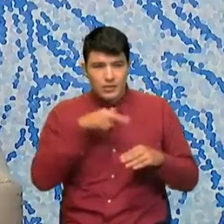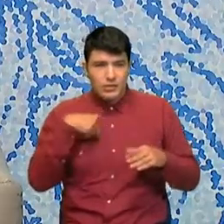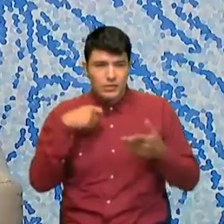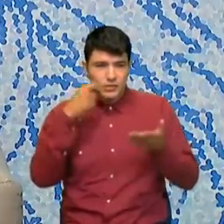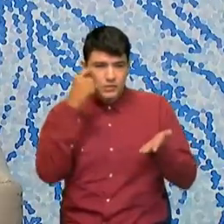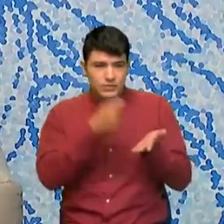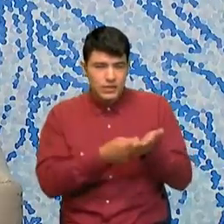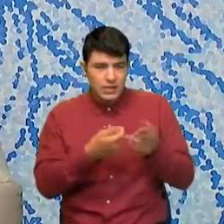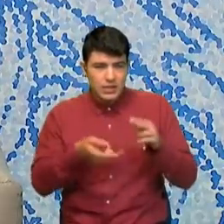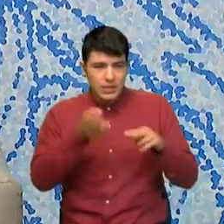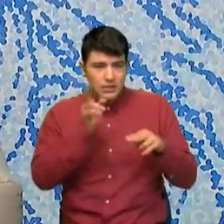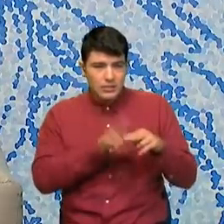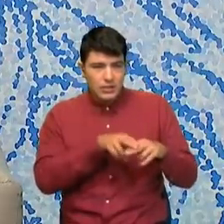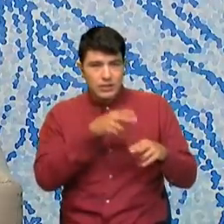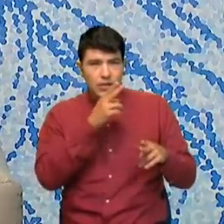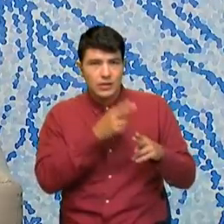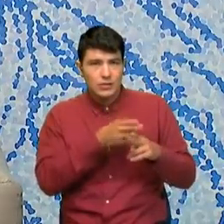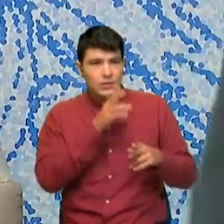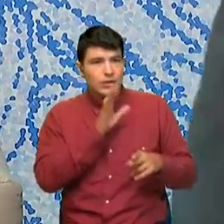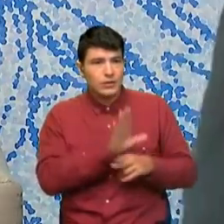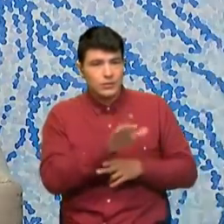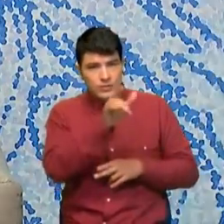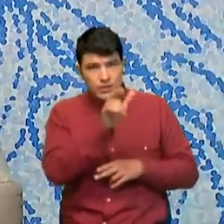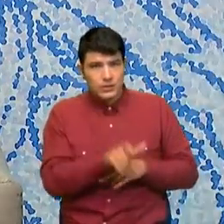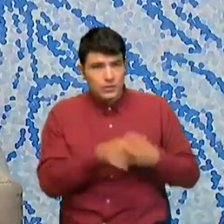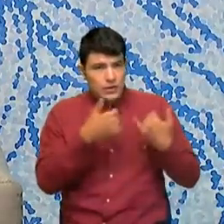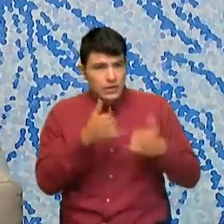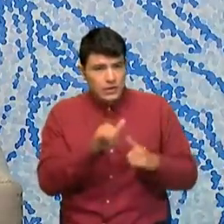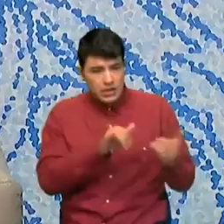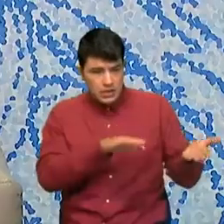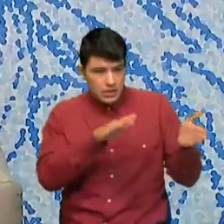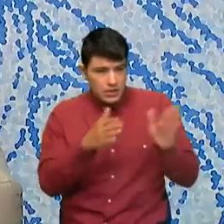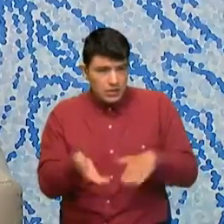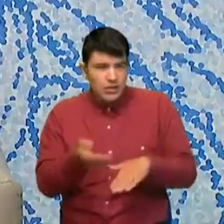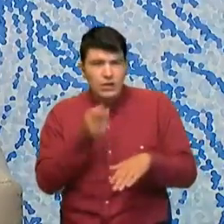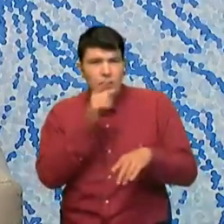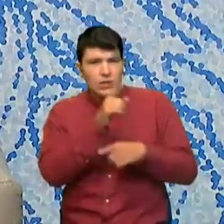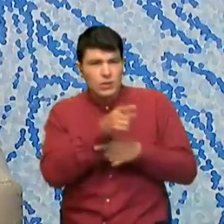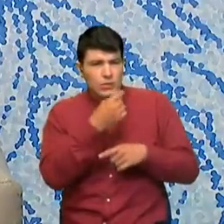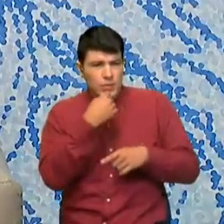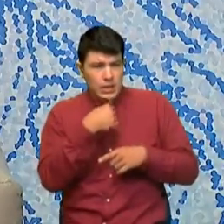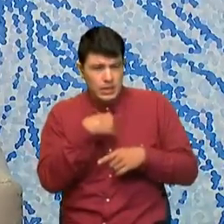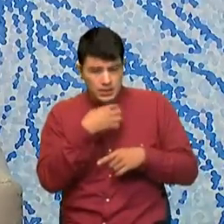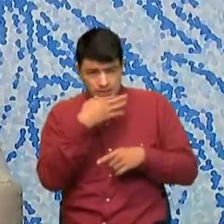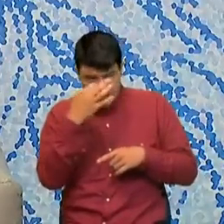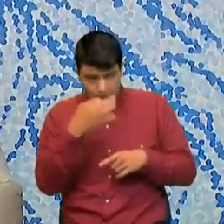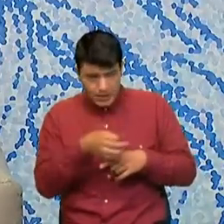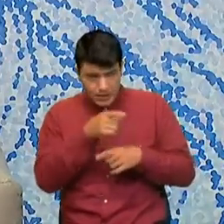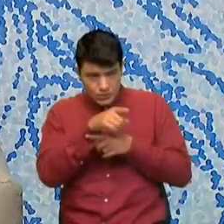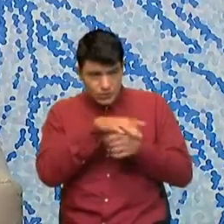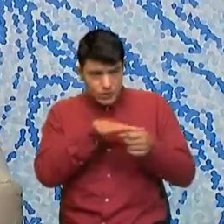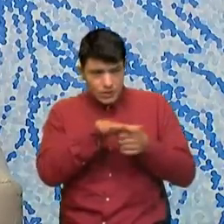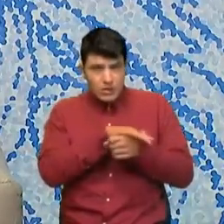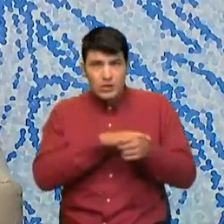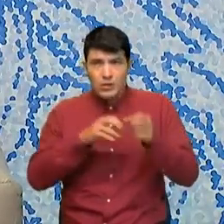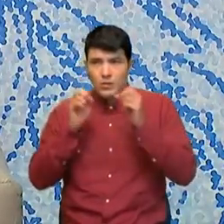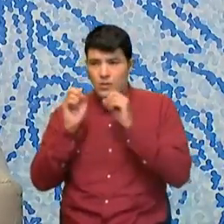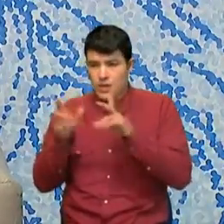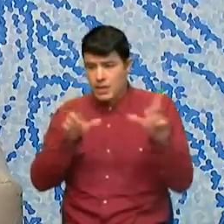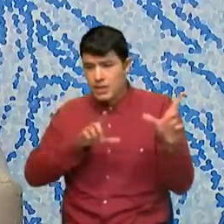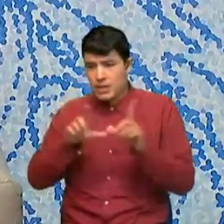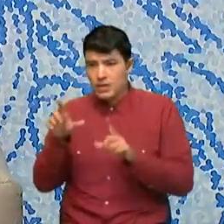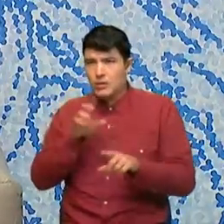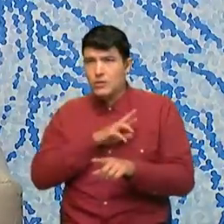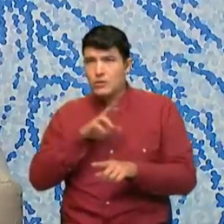de ella, ya muerta. ¿Qué me puede decir si es verdad? Bueno, ya le vamos